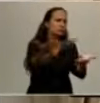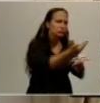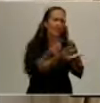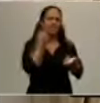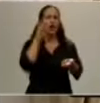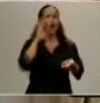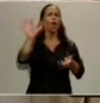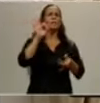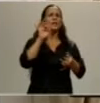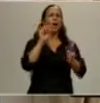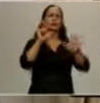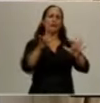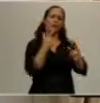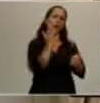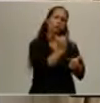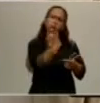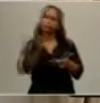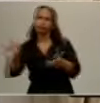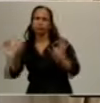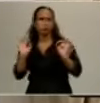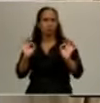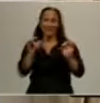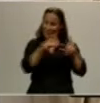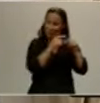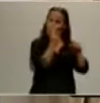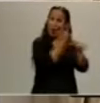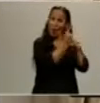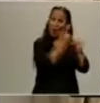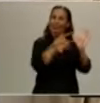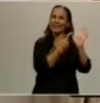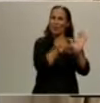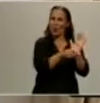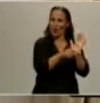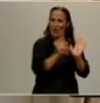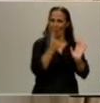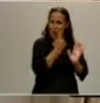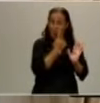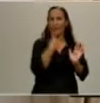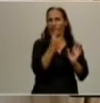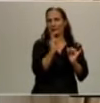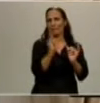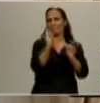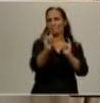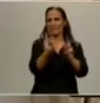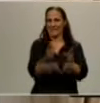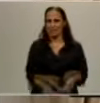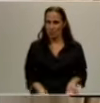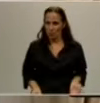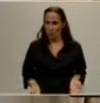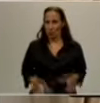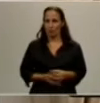recolectada. Esto que se estaba proponiendo era precisamente el artículo primero, es precisamente el artículo primero